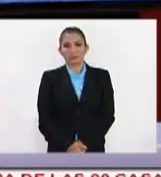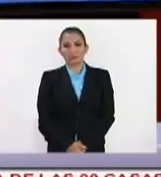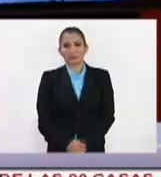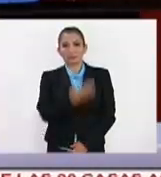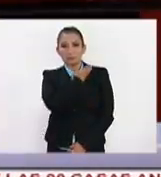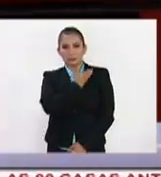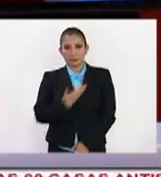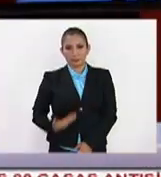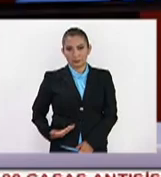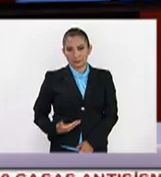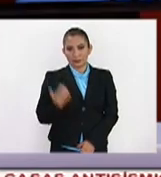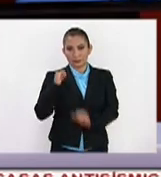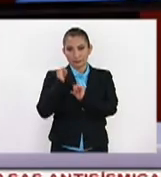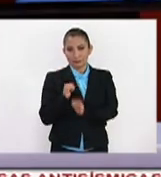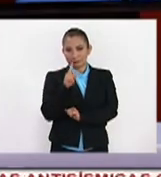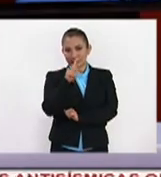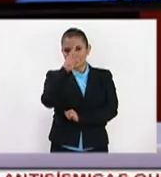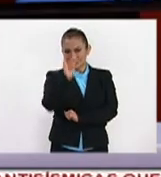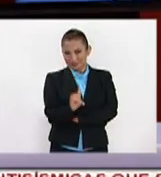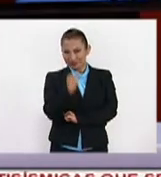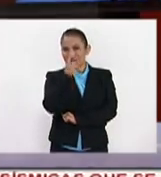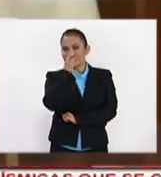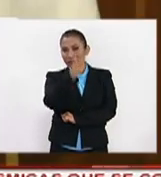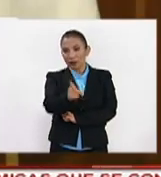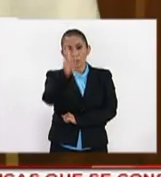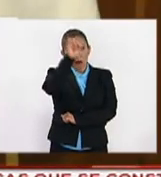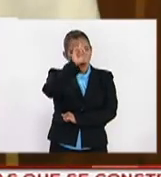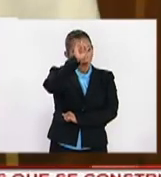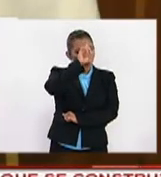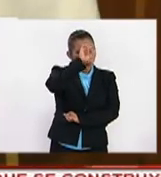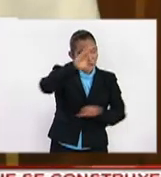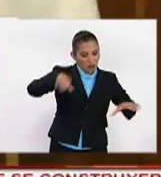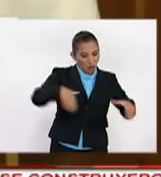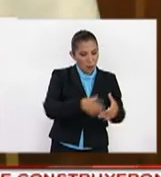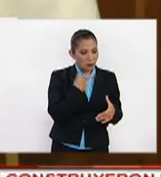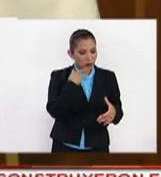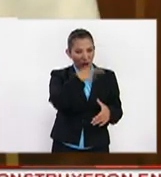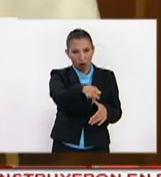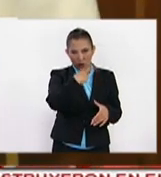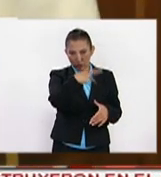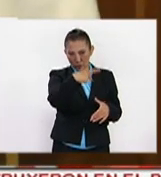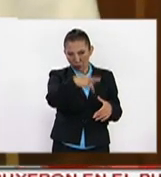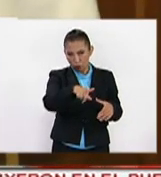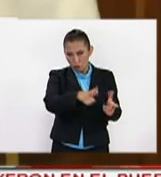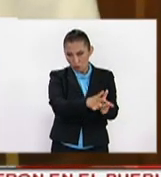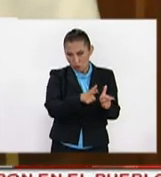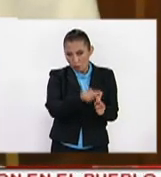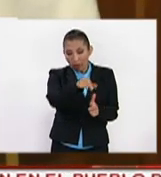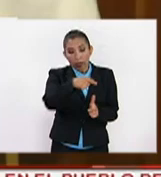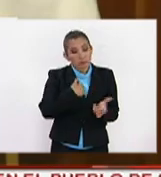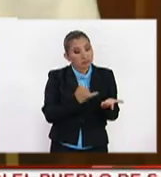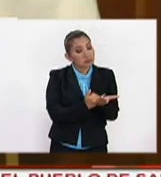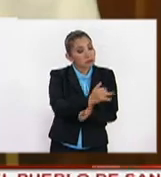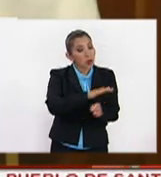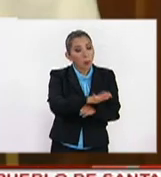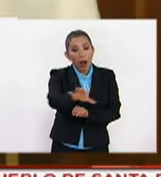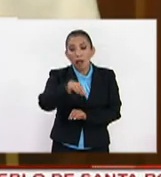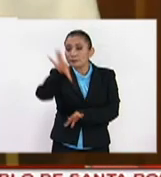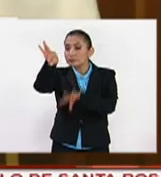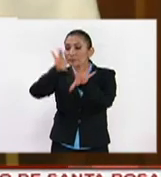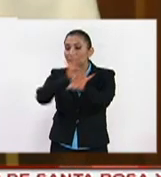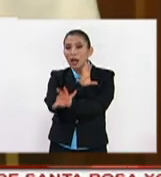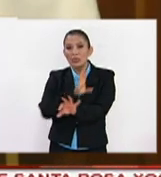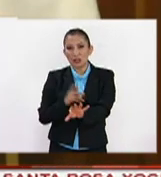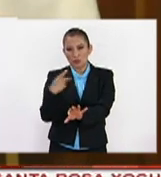El presidente nacional del PRI, Enrique Ochoa, afirmó que el Consejo Político Nacional será el encargado de definir el método de selección de candidatos